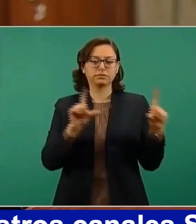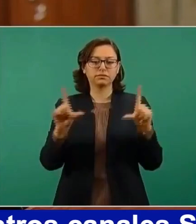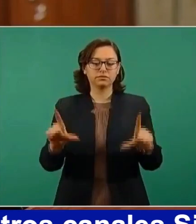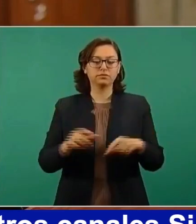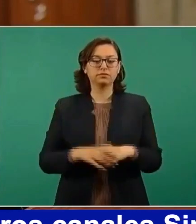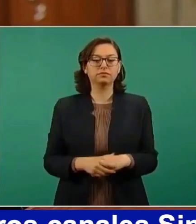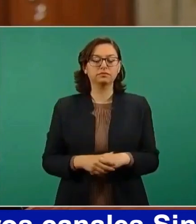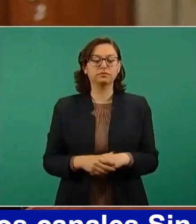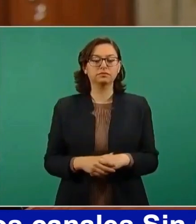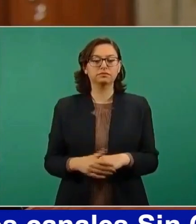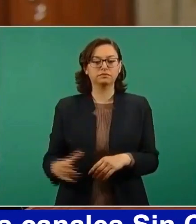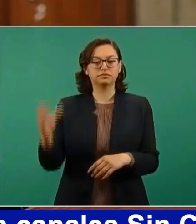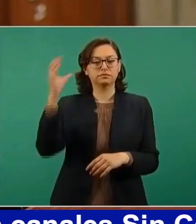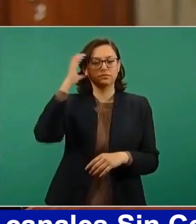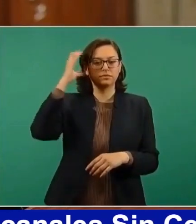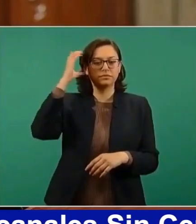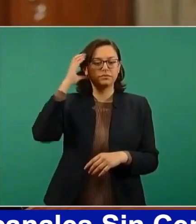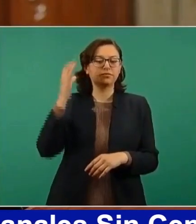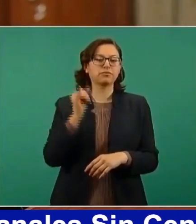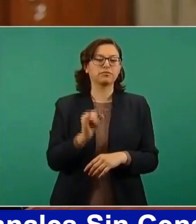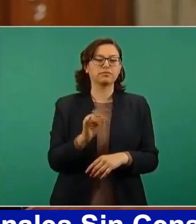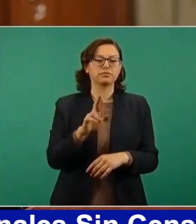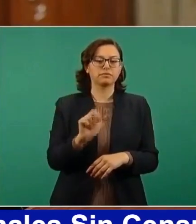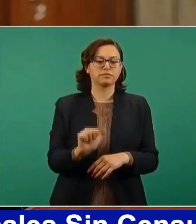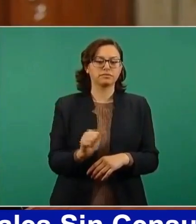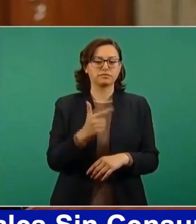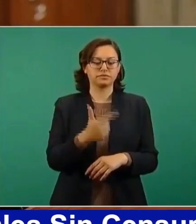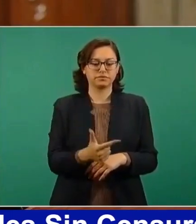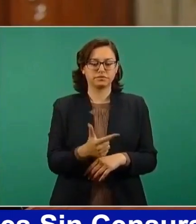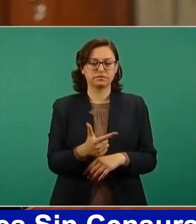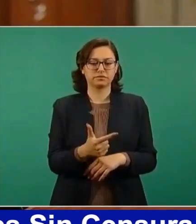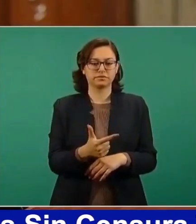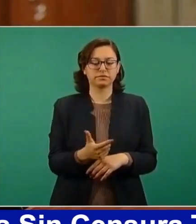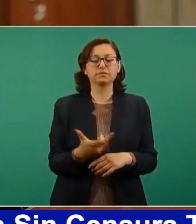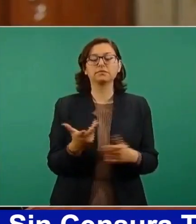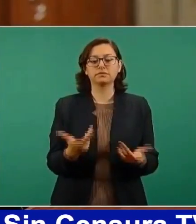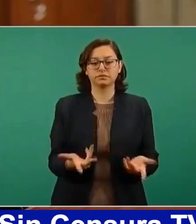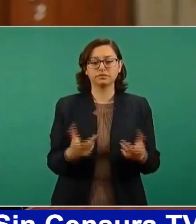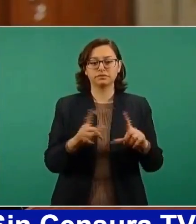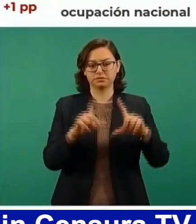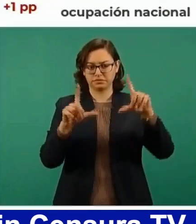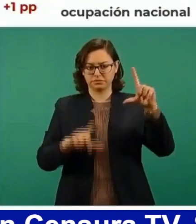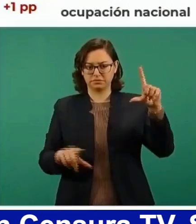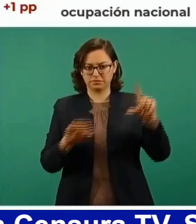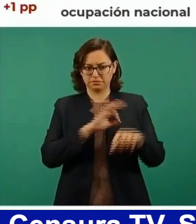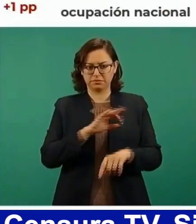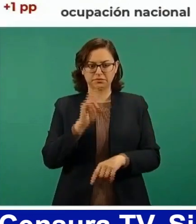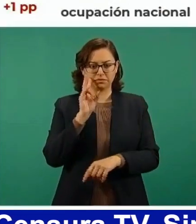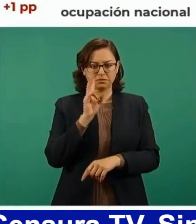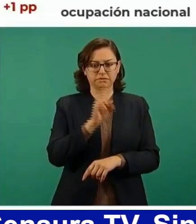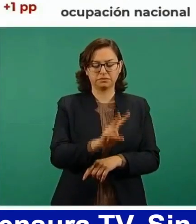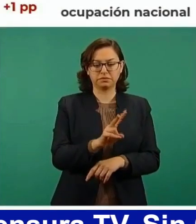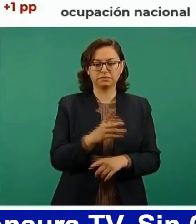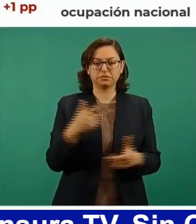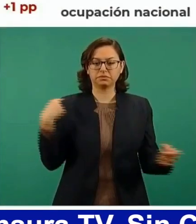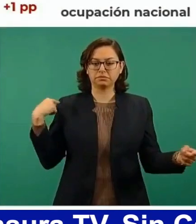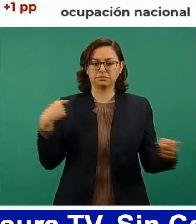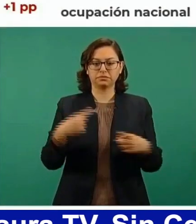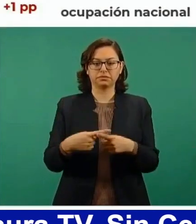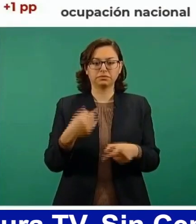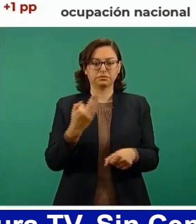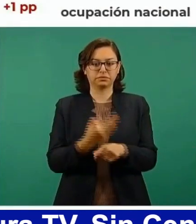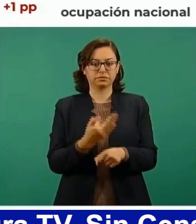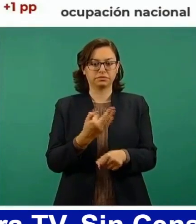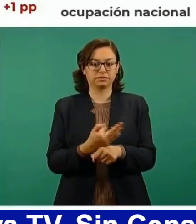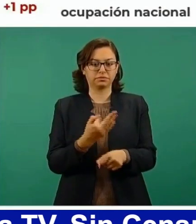camas generales que aquí están señaladas y que están ubicadas también con ayuda en el mapa, corresponde a lo más activo